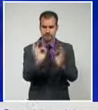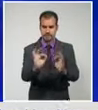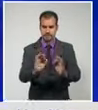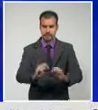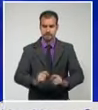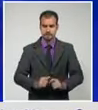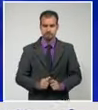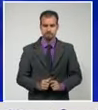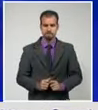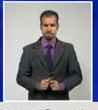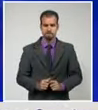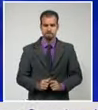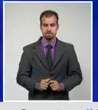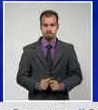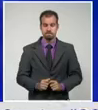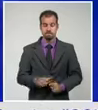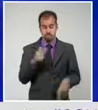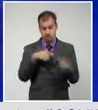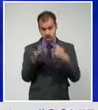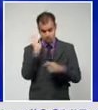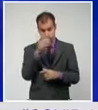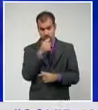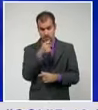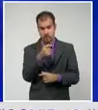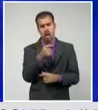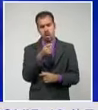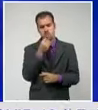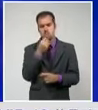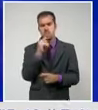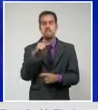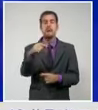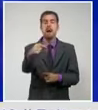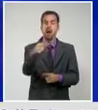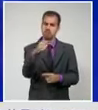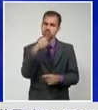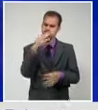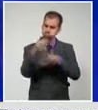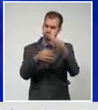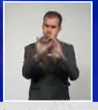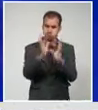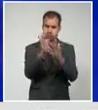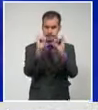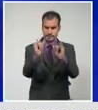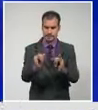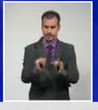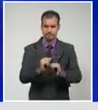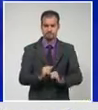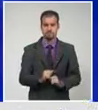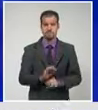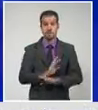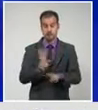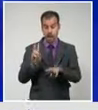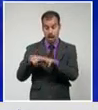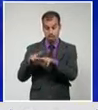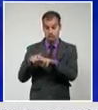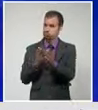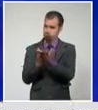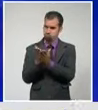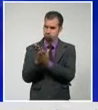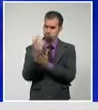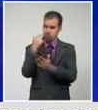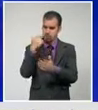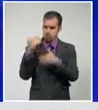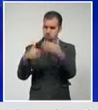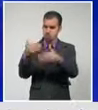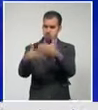misma conferencia se pueda dar alguna información más adelante, pero ya La Habana avanzando en Soberana